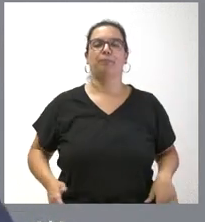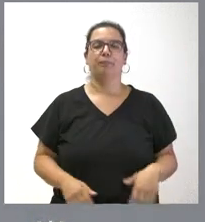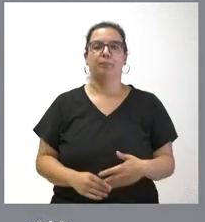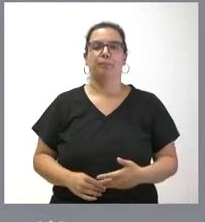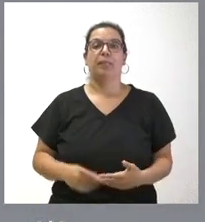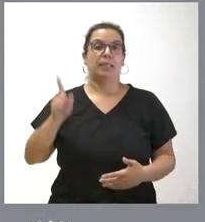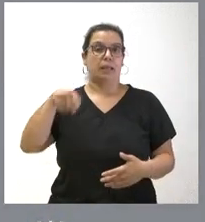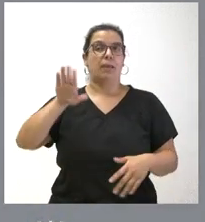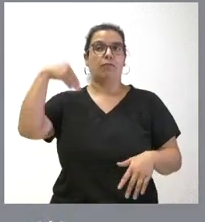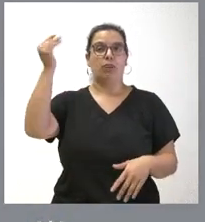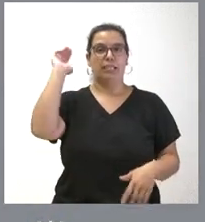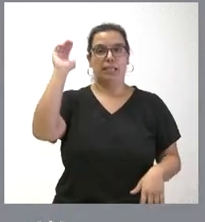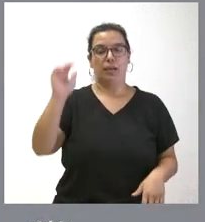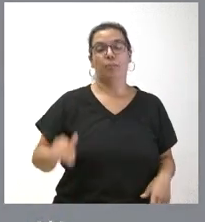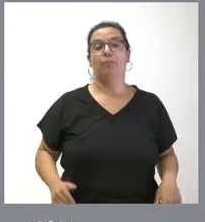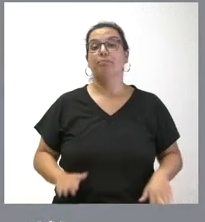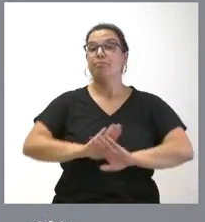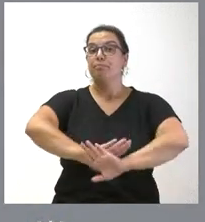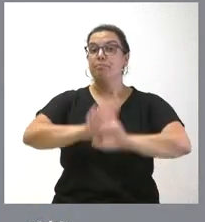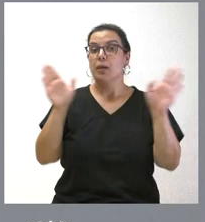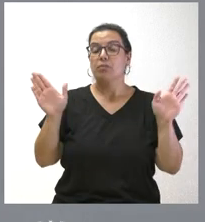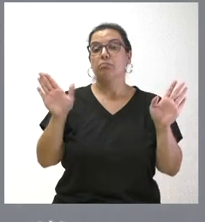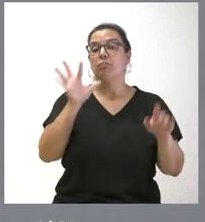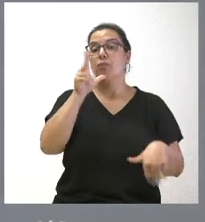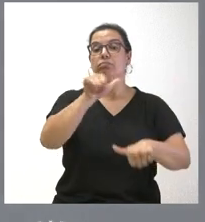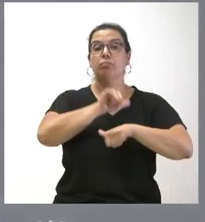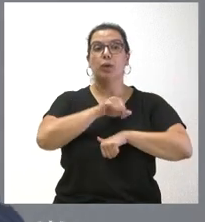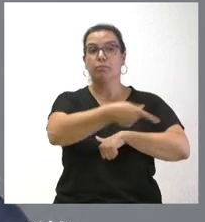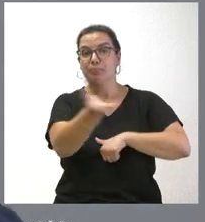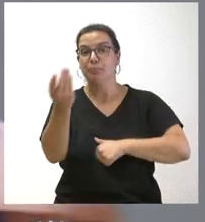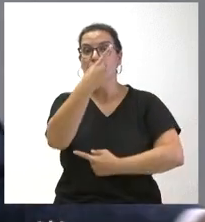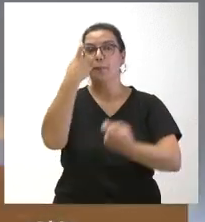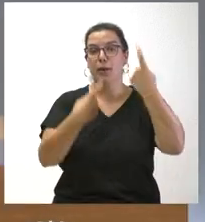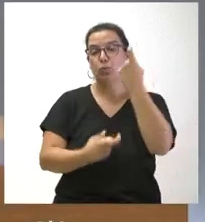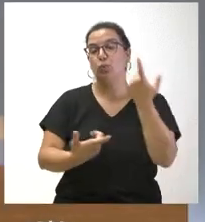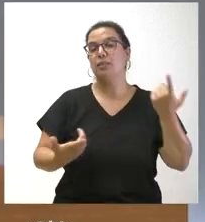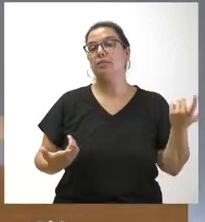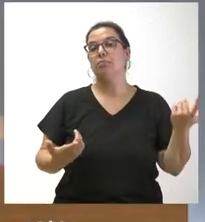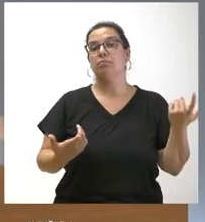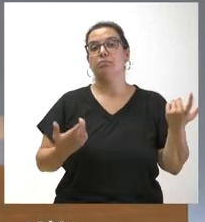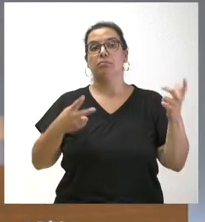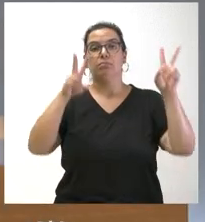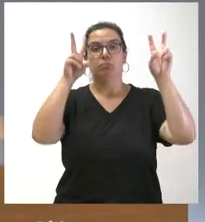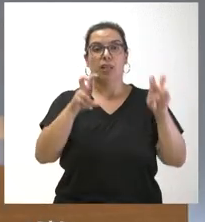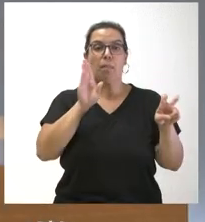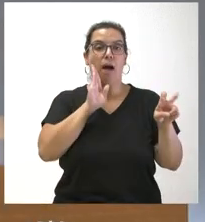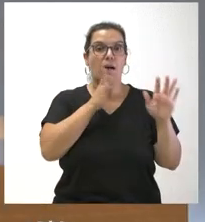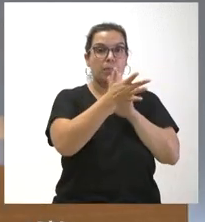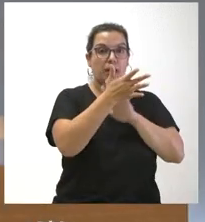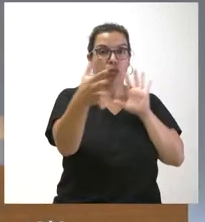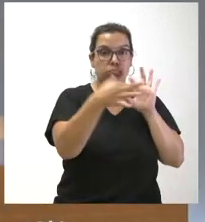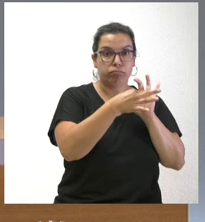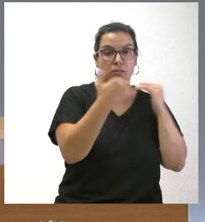y de nuestro país y sin más Pues quedó a la espera de sus preguntas tanto cualquiera de estos asuntos que